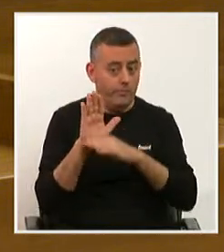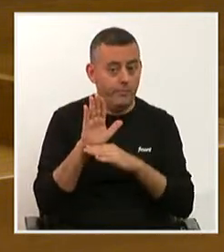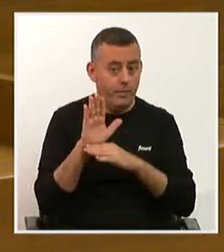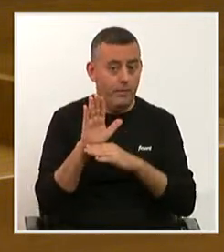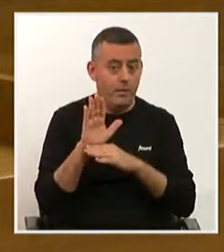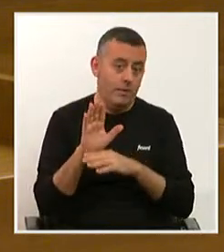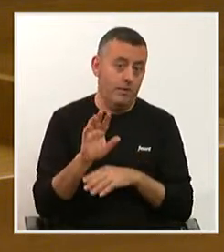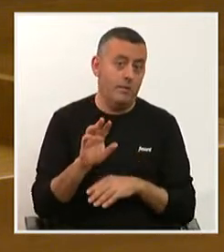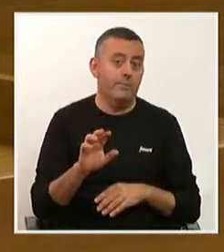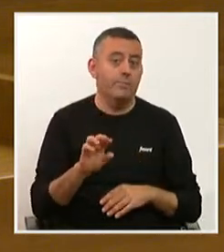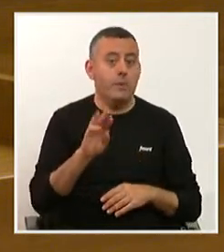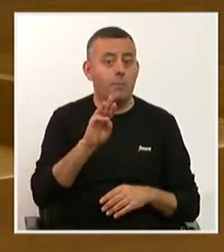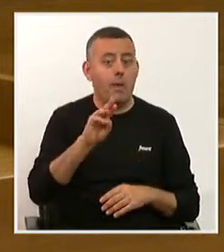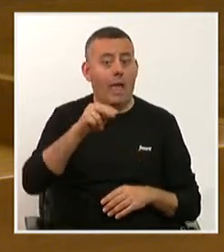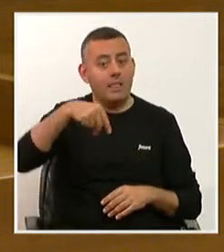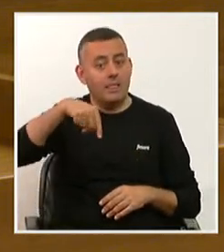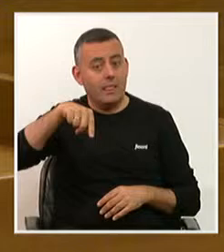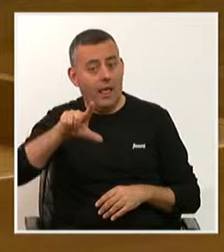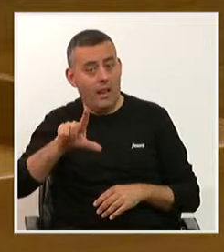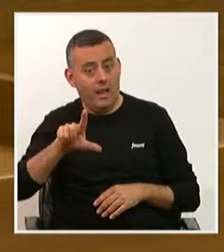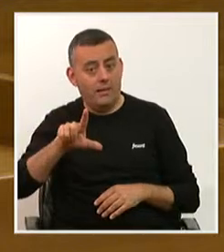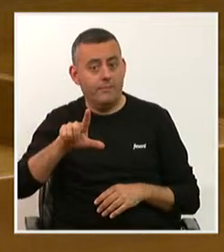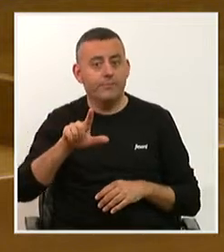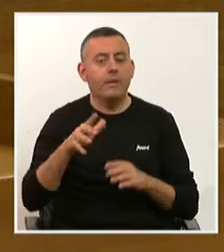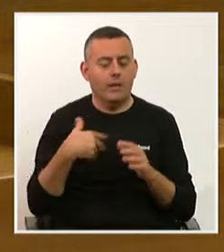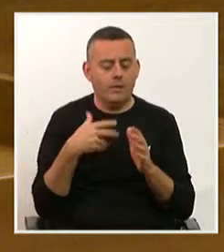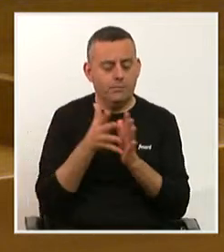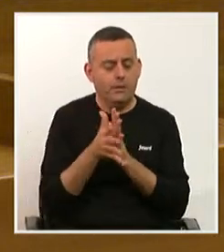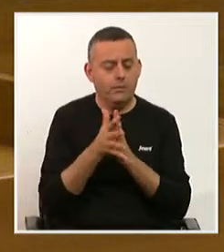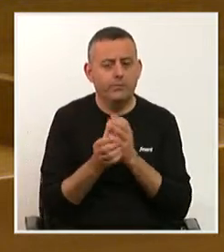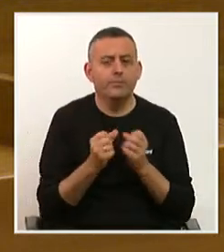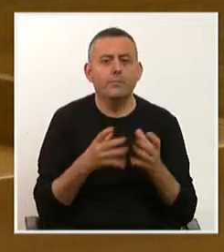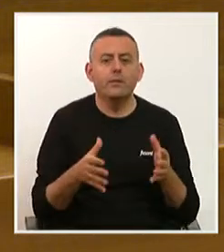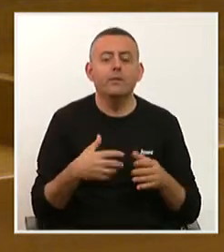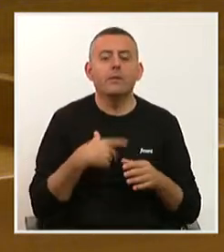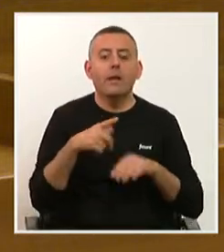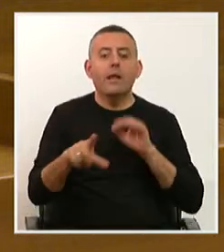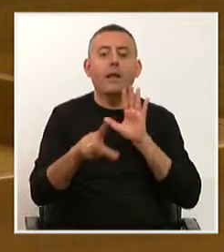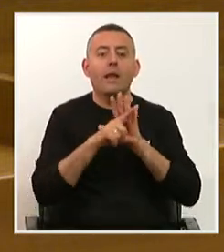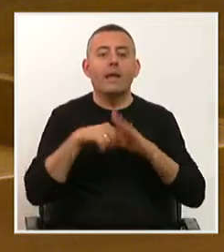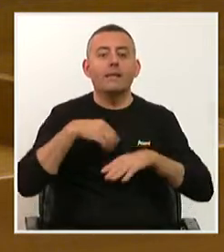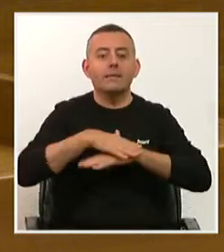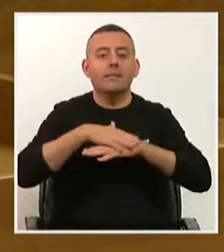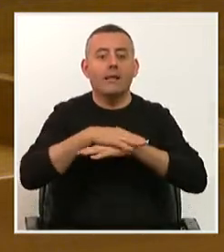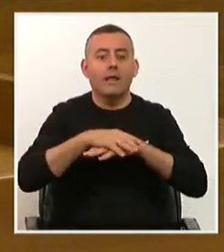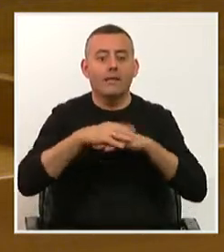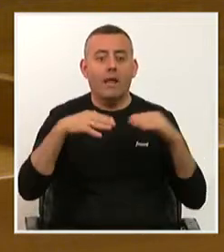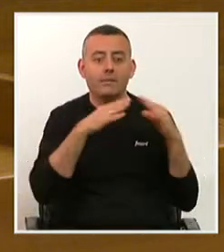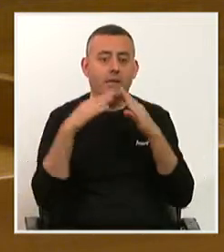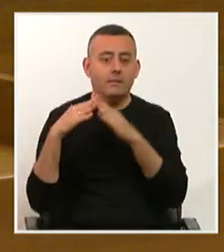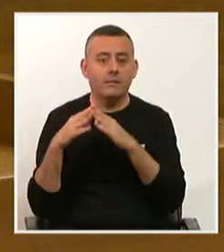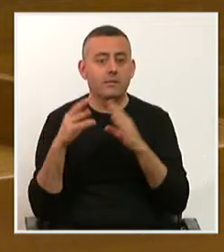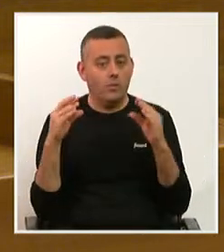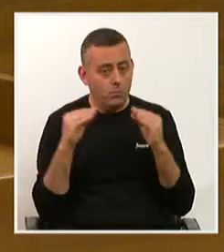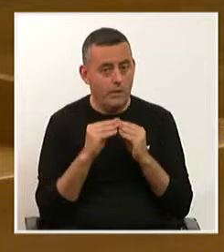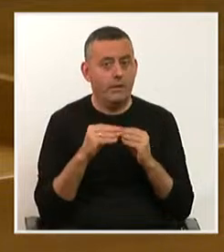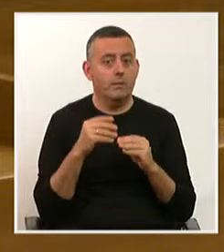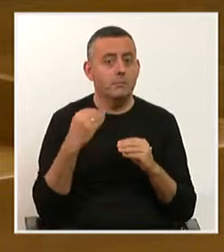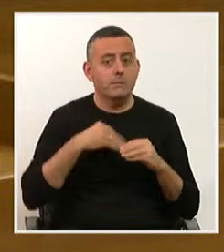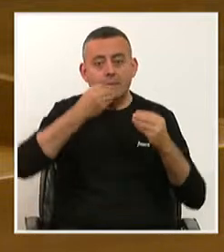que pase en primer l demem Elim de la est de habit la primera la hist de la nuestra